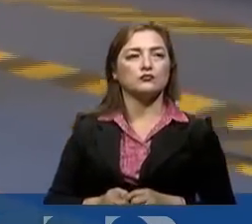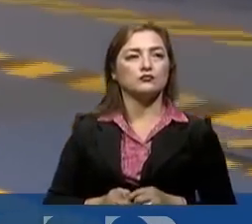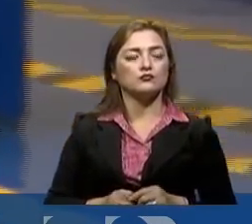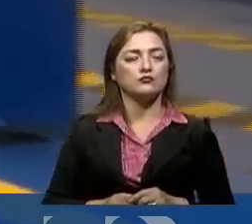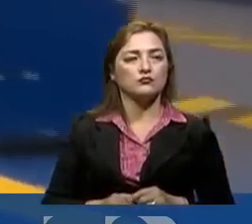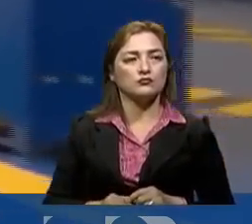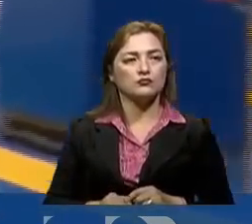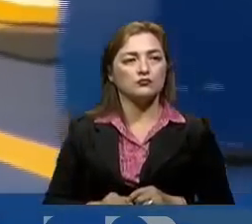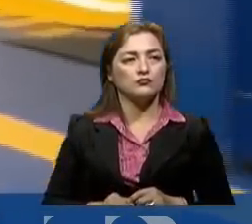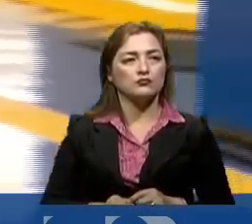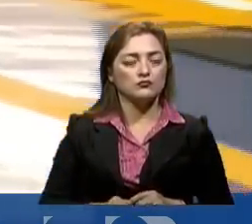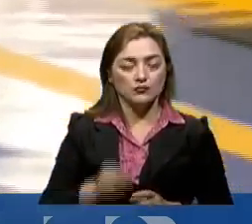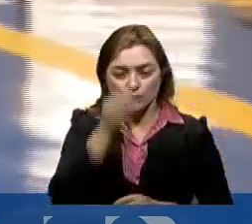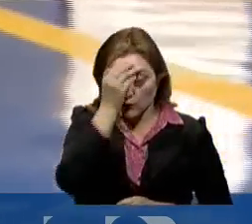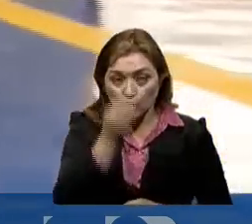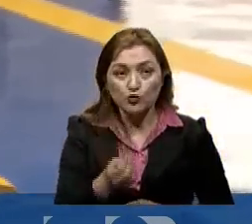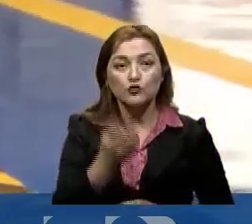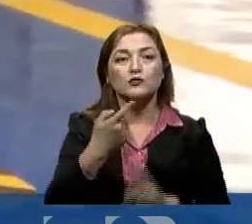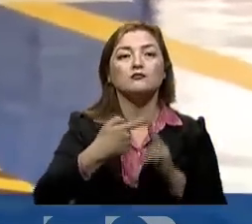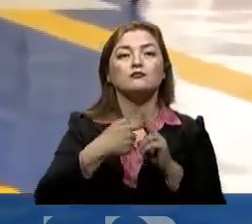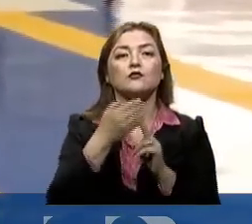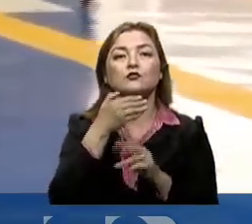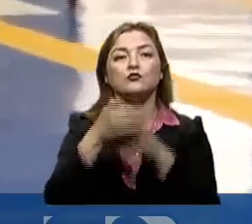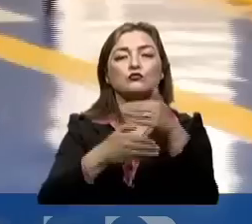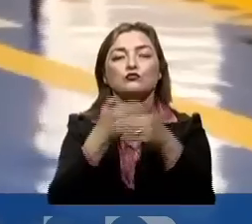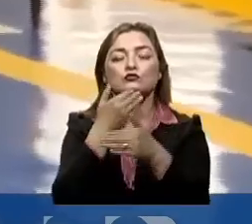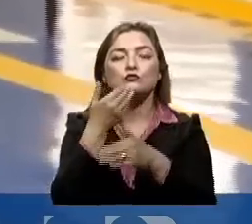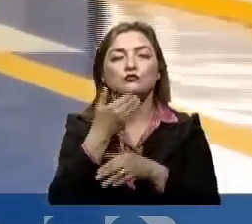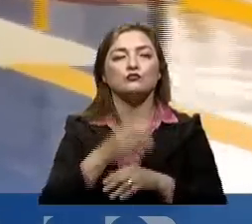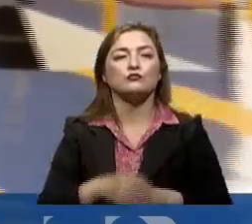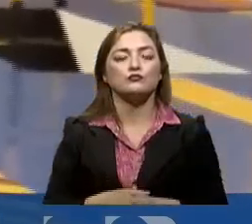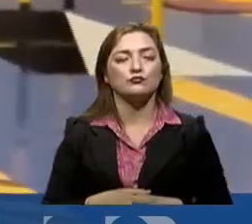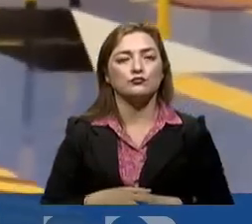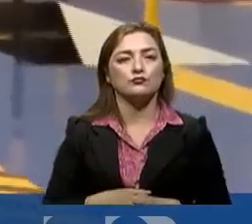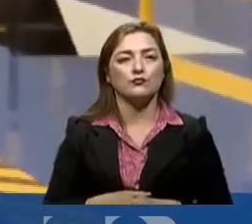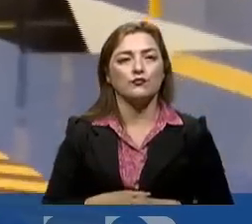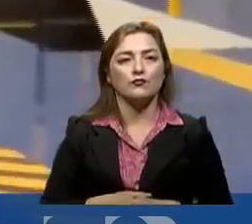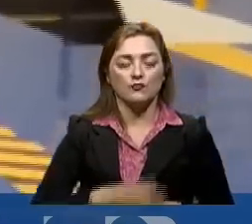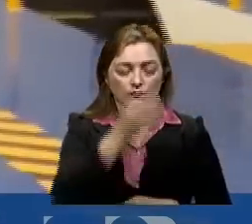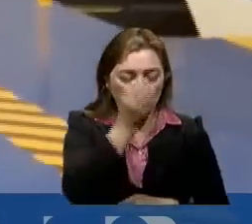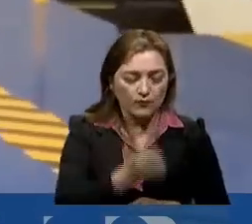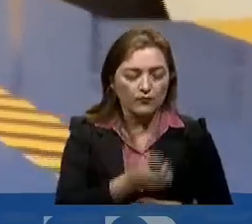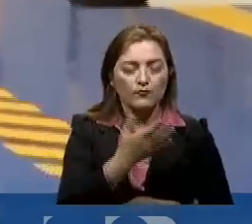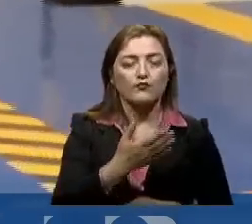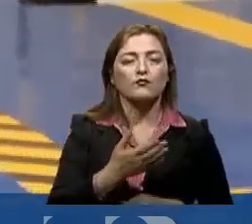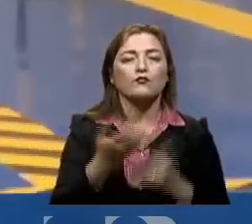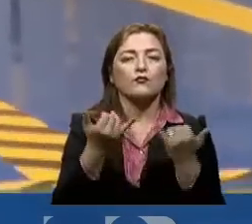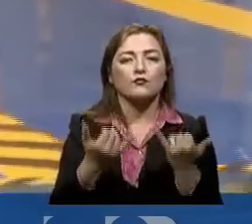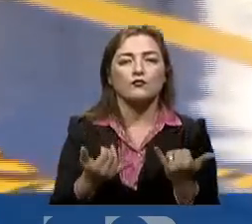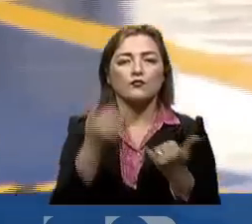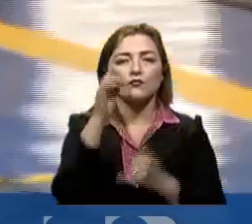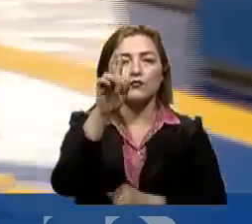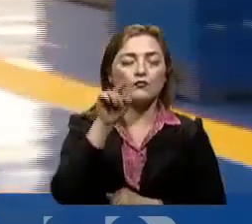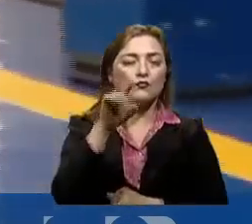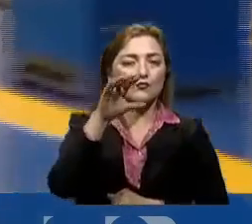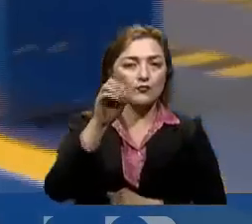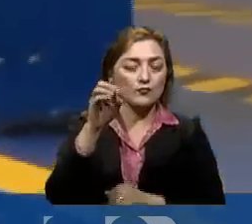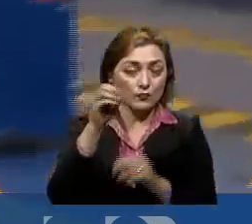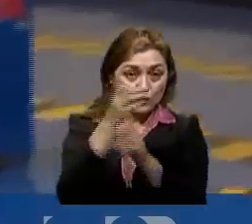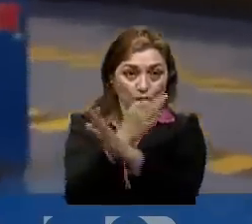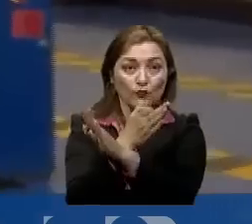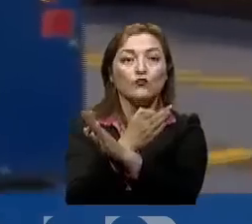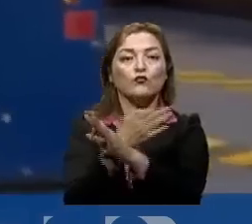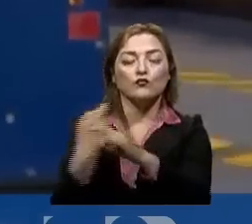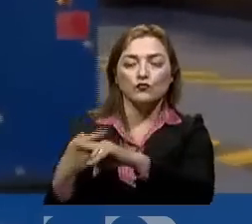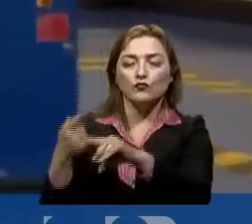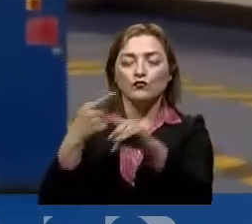días, Silvana. ¿Cómo inicia ya este proceso? Muy buenos días. El día de hoy tenemos registrado aproximadamente 1.500 turnos que se ha tomado